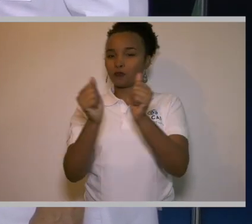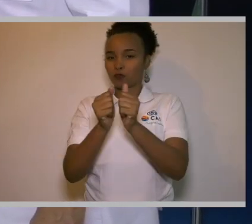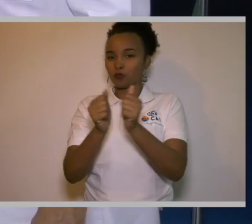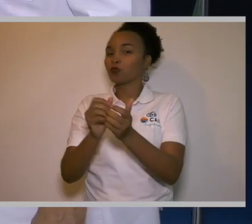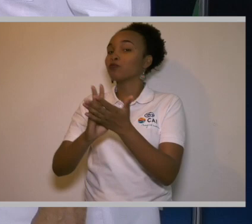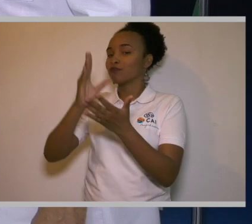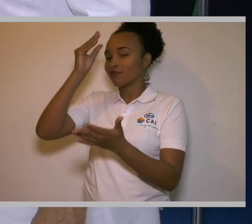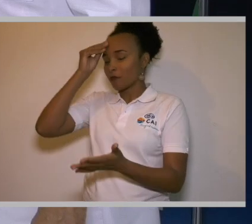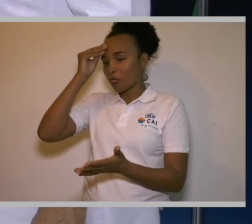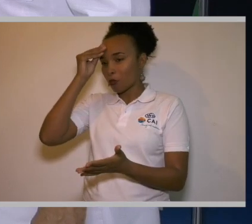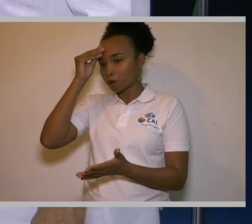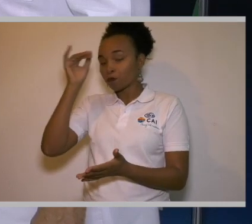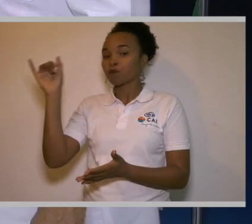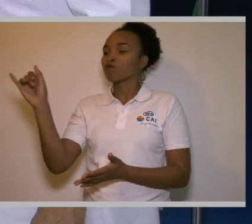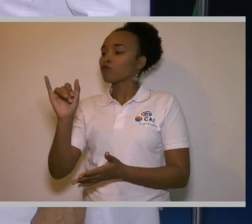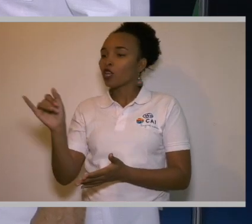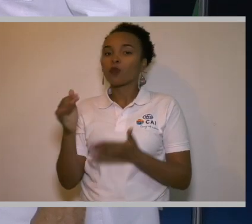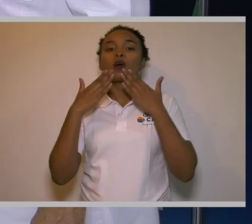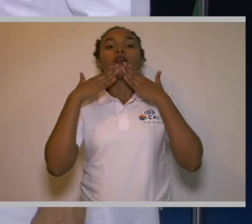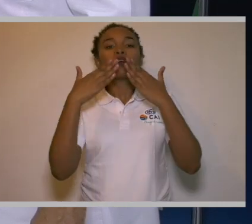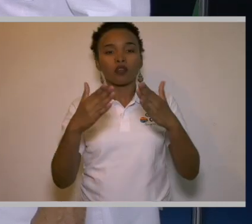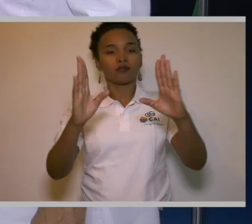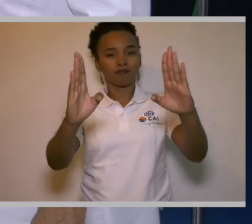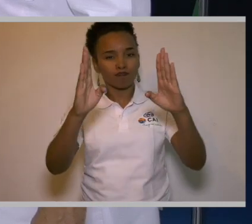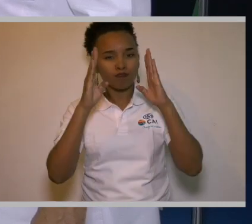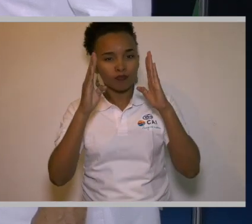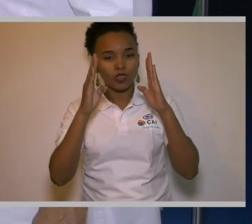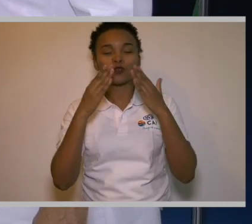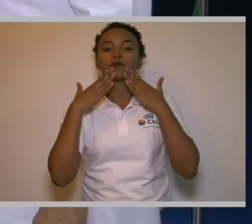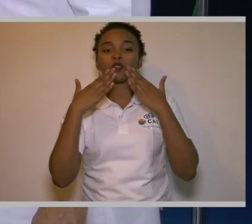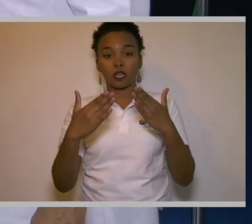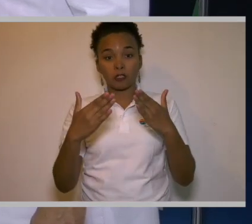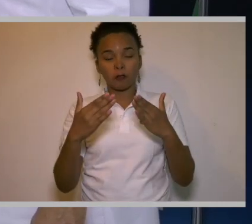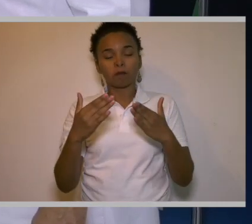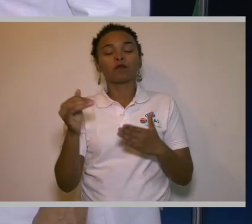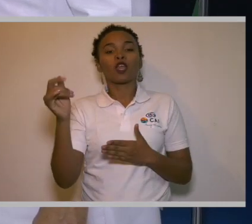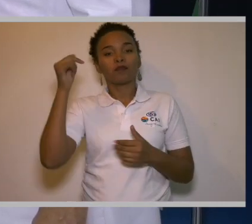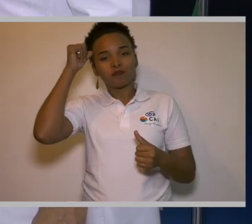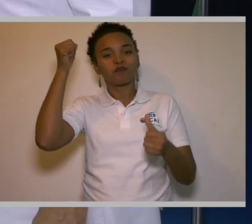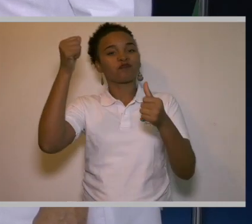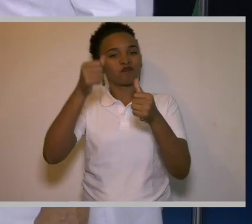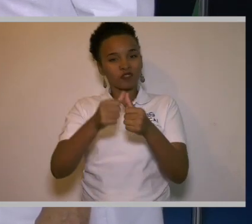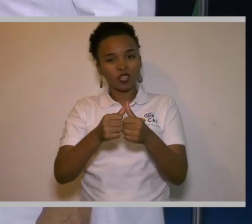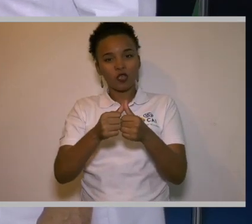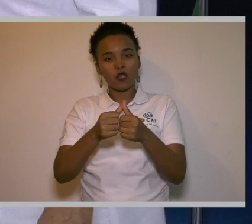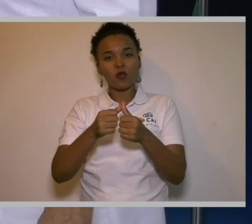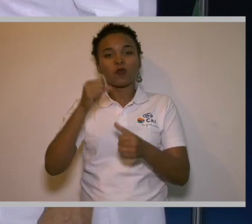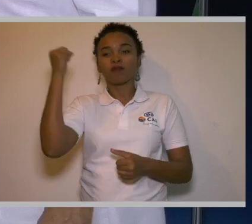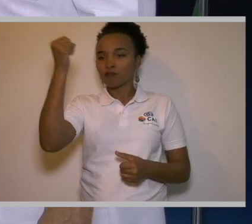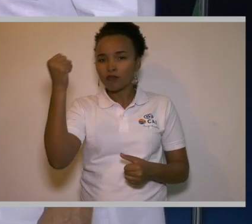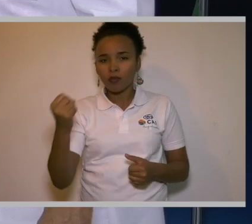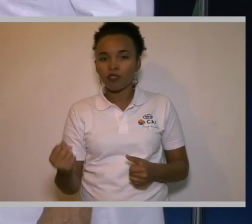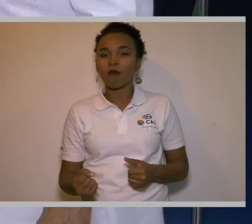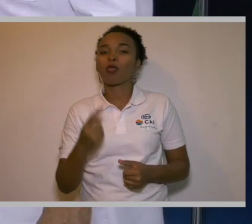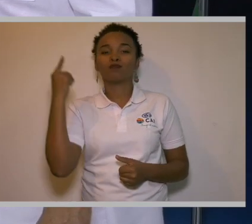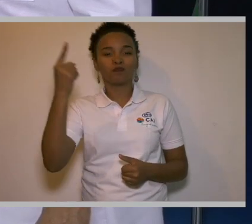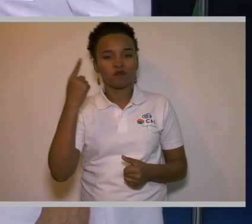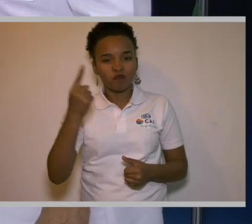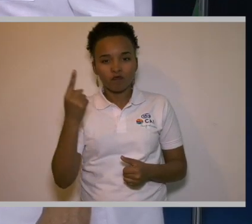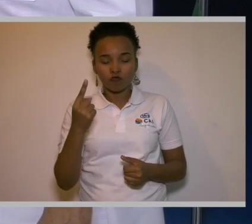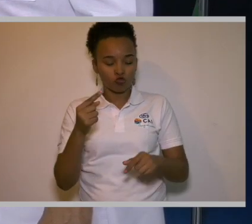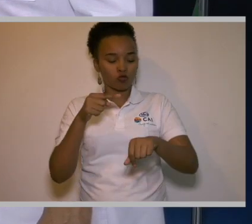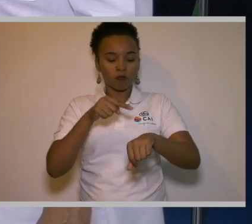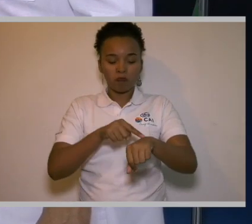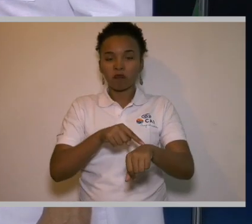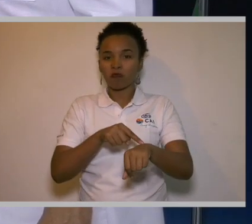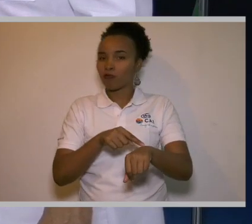que muchas gracias por su participación. Y a ustedes, gracias por la gentileza de su atención. Recordarles la